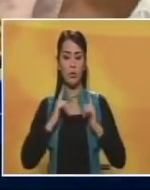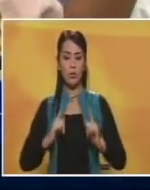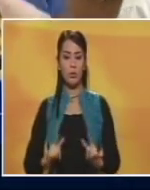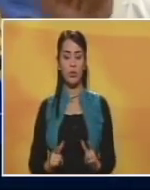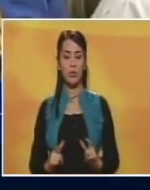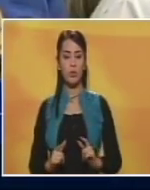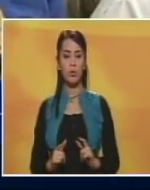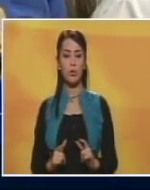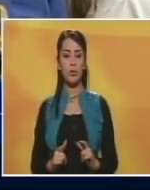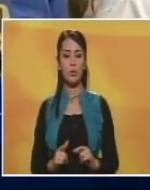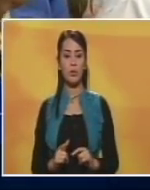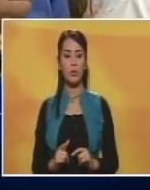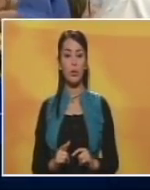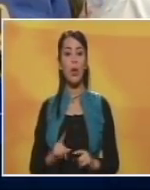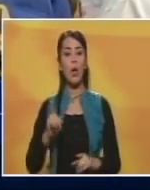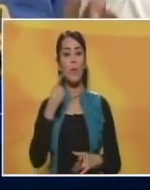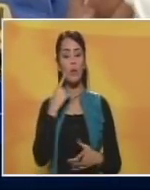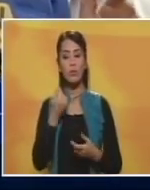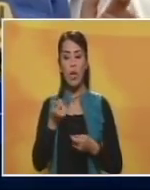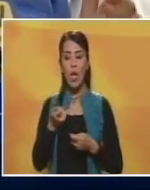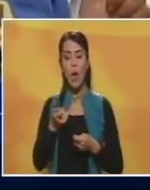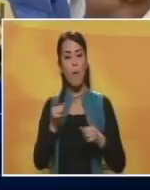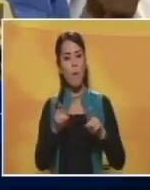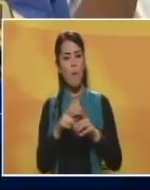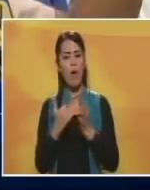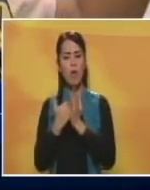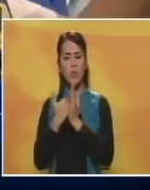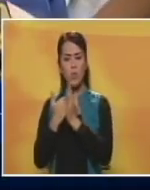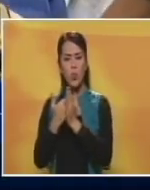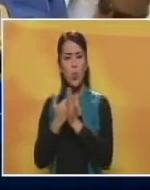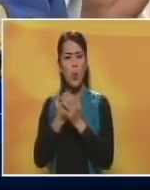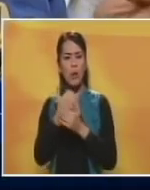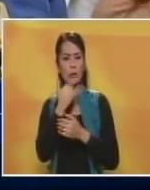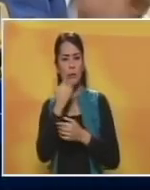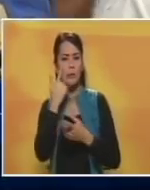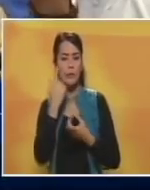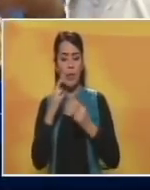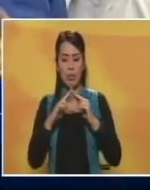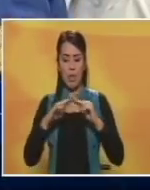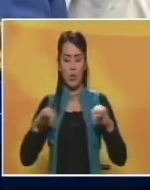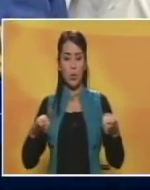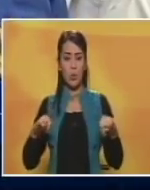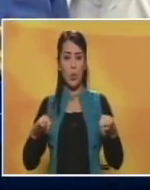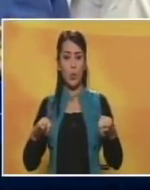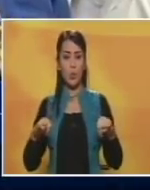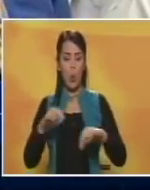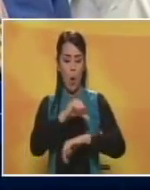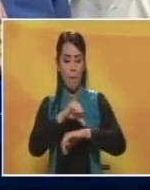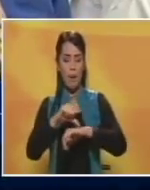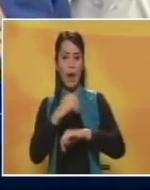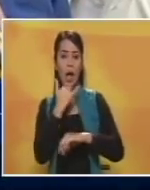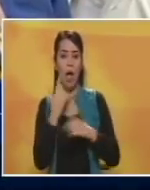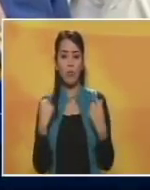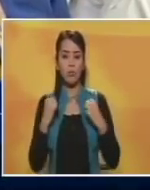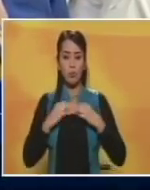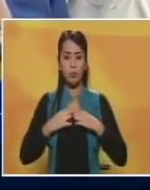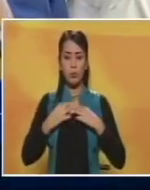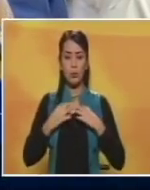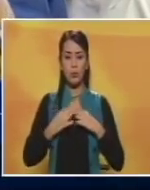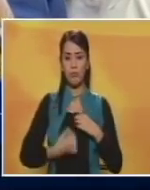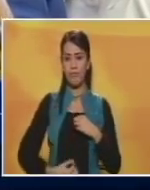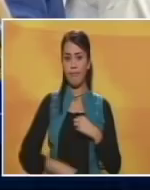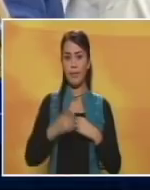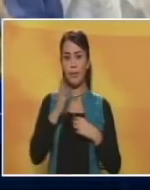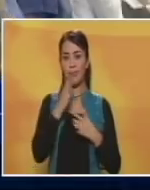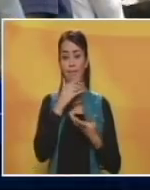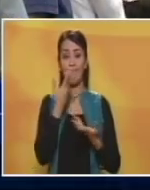del hospital, entonces habrían que pasarlos con una rampa, recién operados, desnudos, con una batica, y no son las condiciones mínimas porque